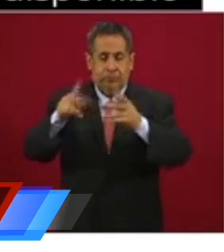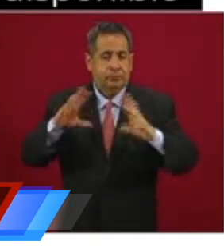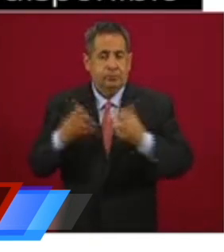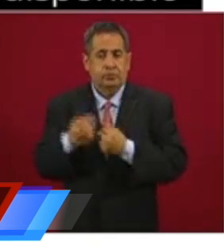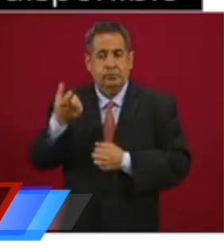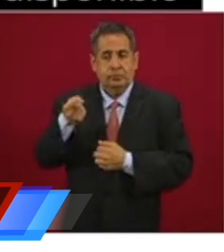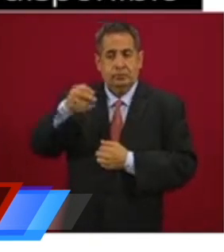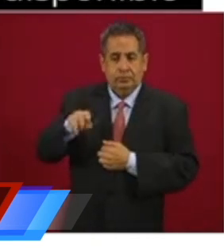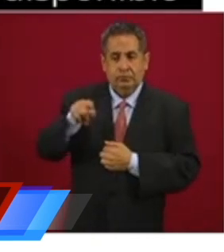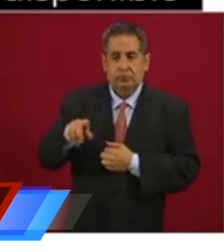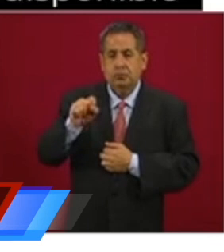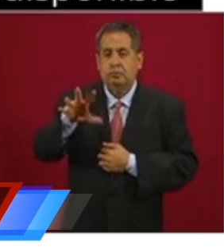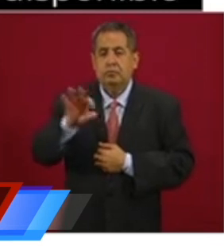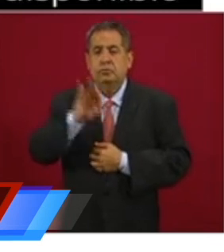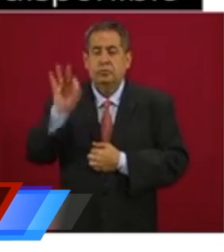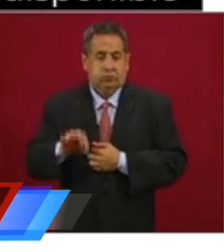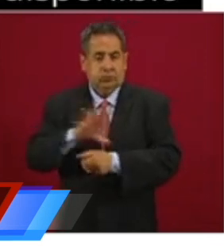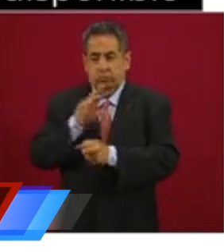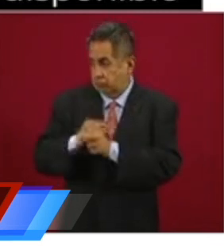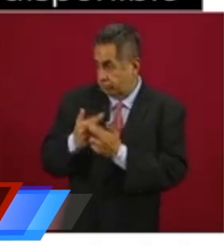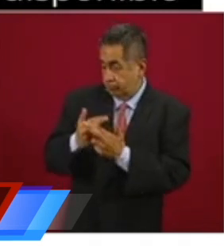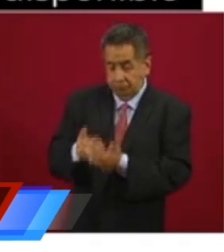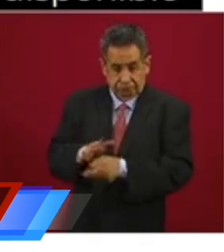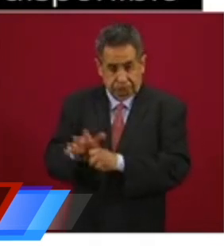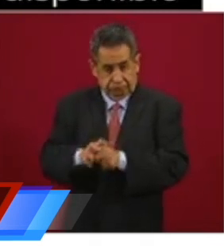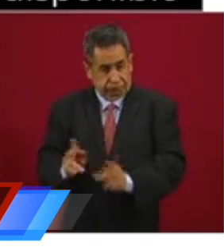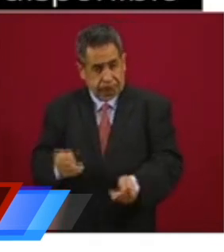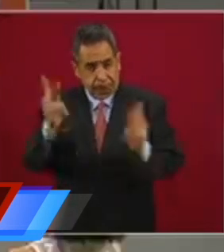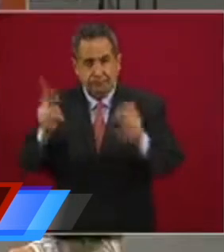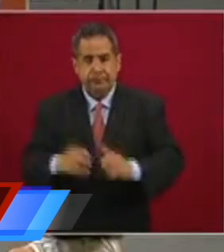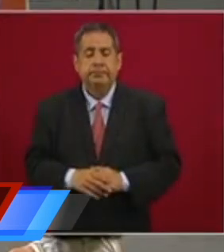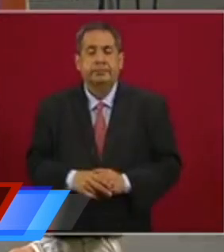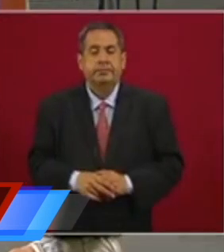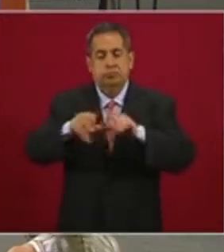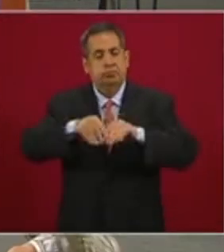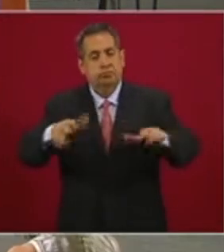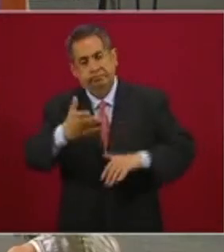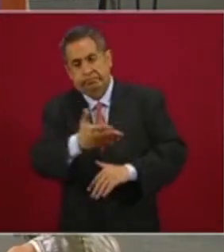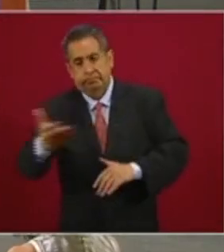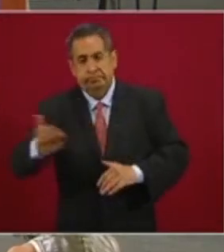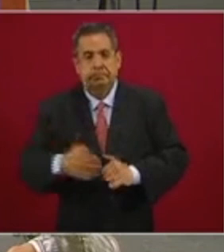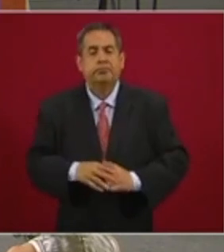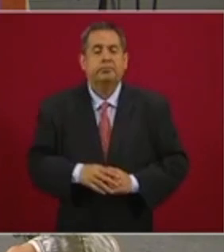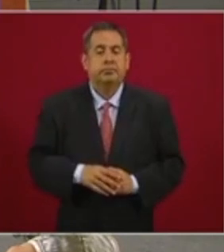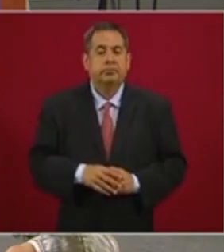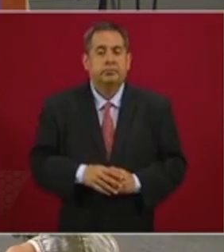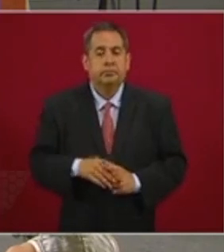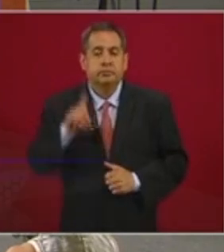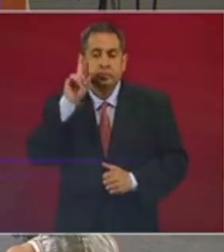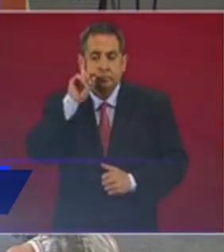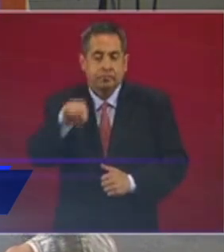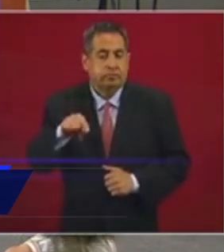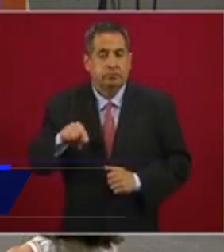no vendido, el premio, es decir, los 20 millones, se estarían entregando al INSABI. El día de mañana